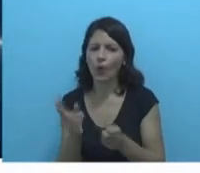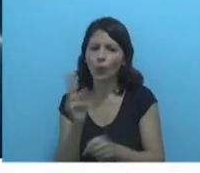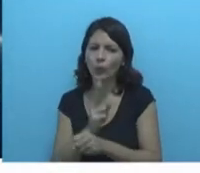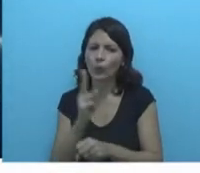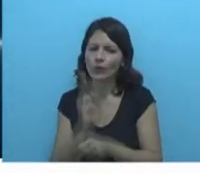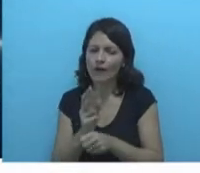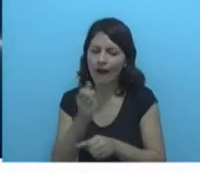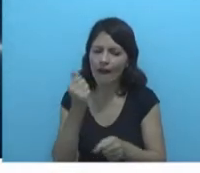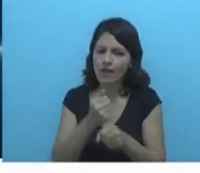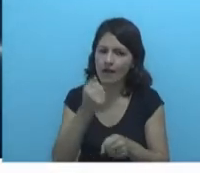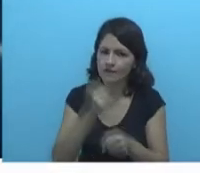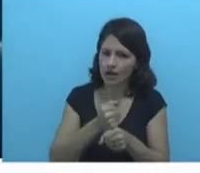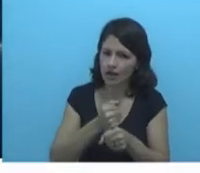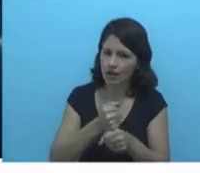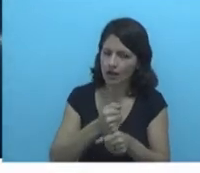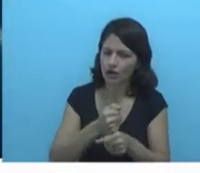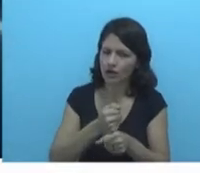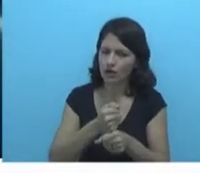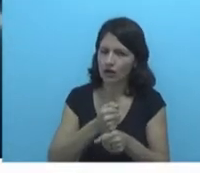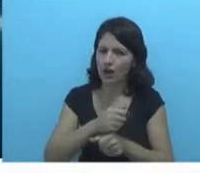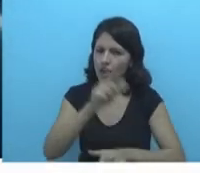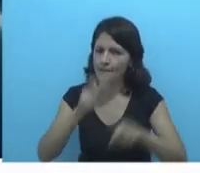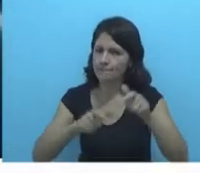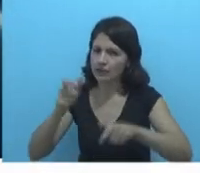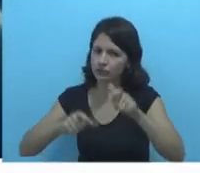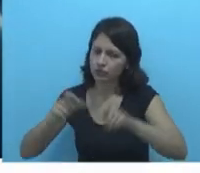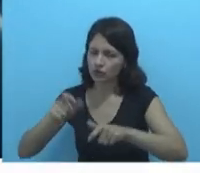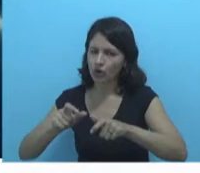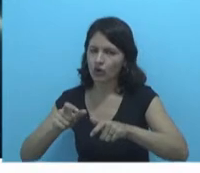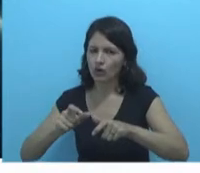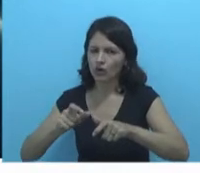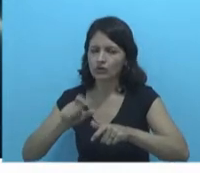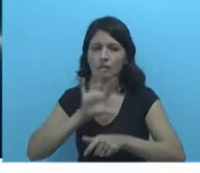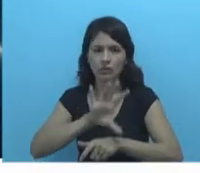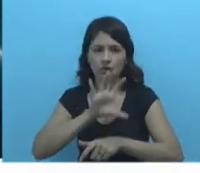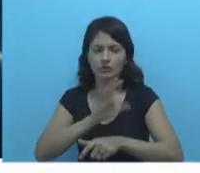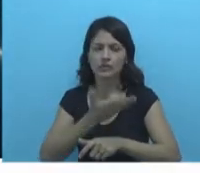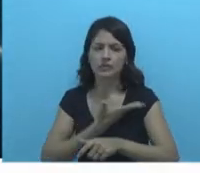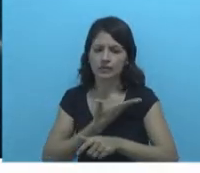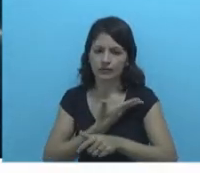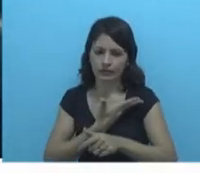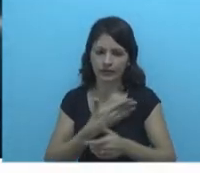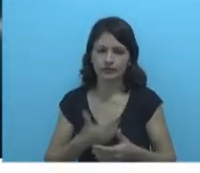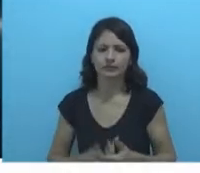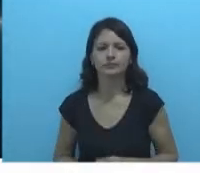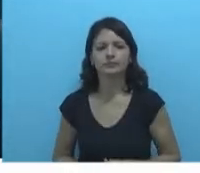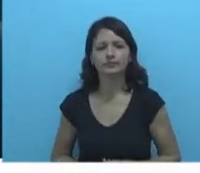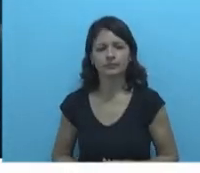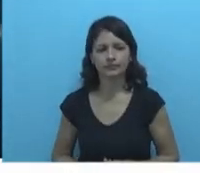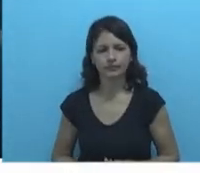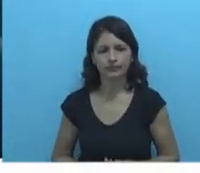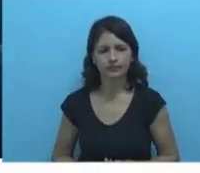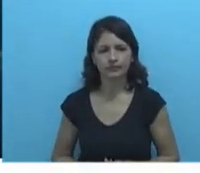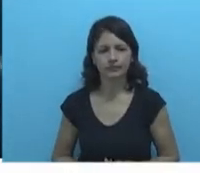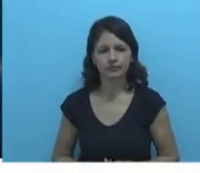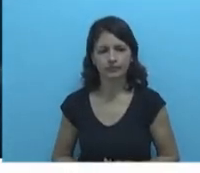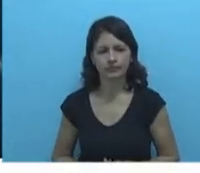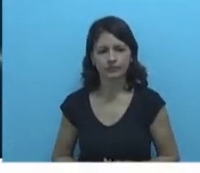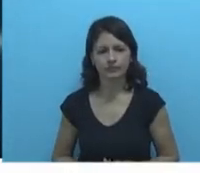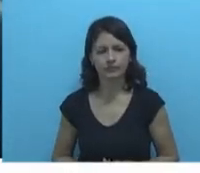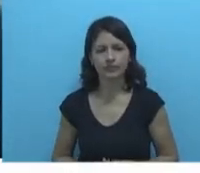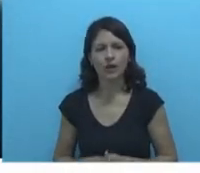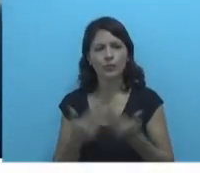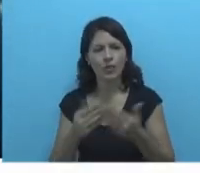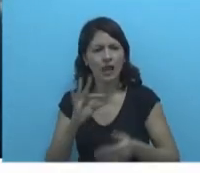de las fuentes de trabajo, que es lo que le permite a cada vecino de esta queridísima provincia llevar el pan a su mesa de una manera